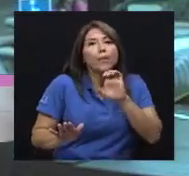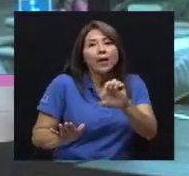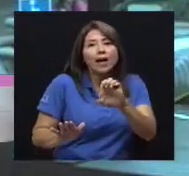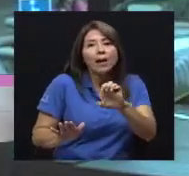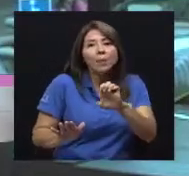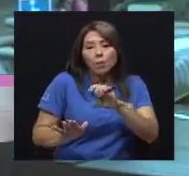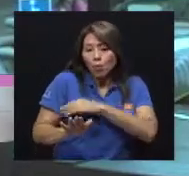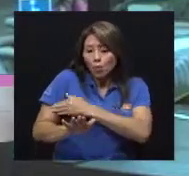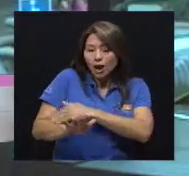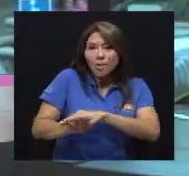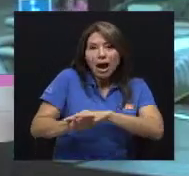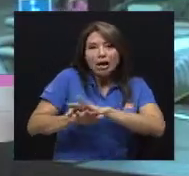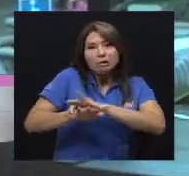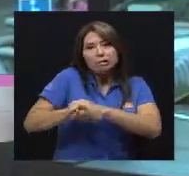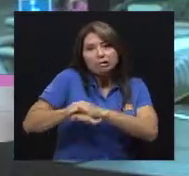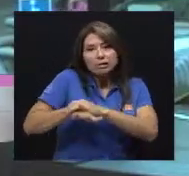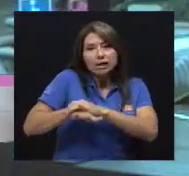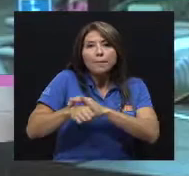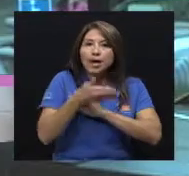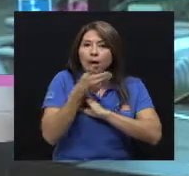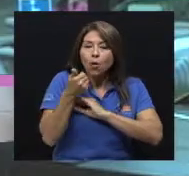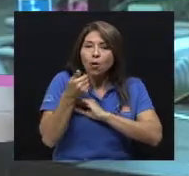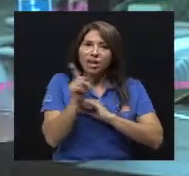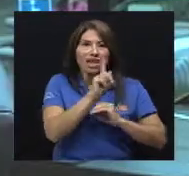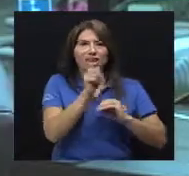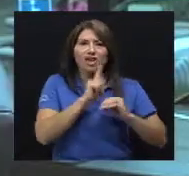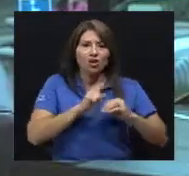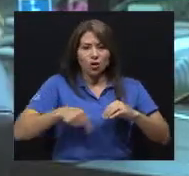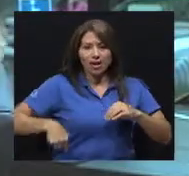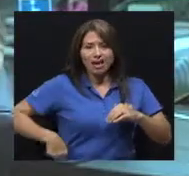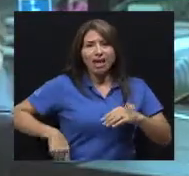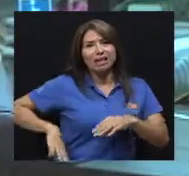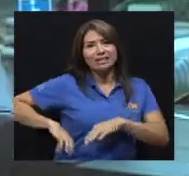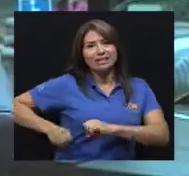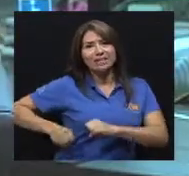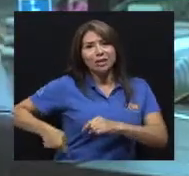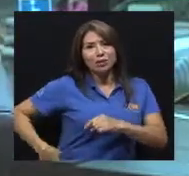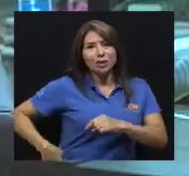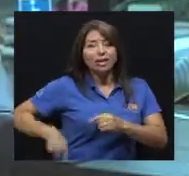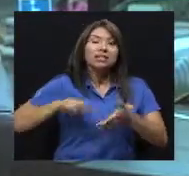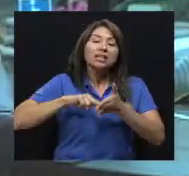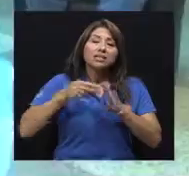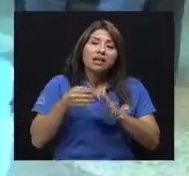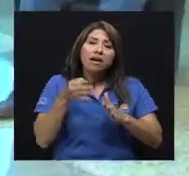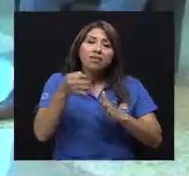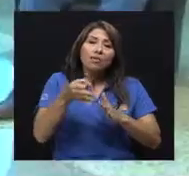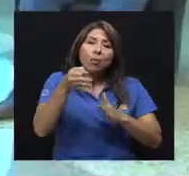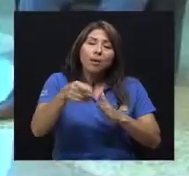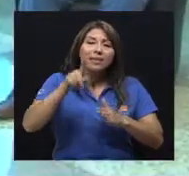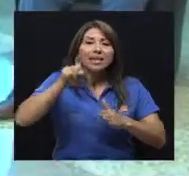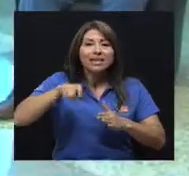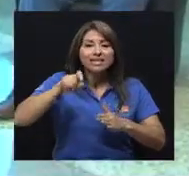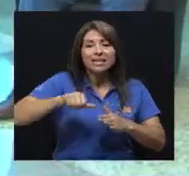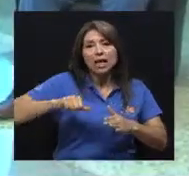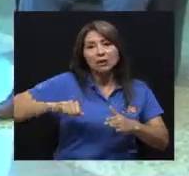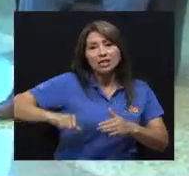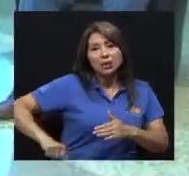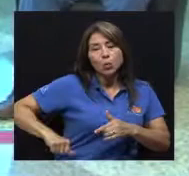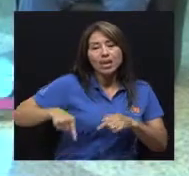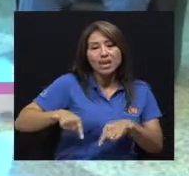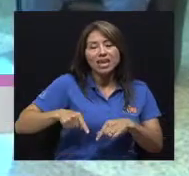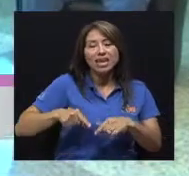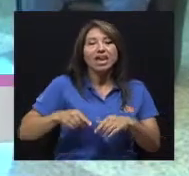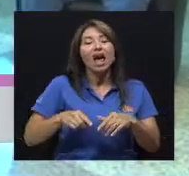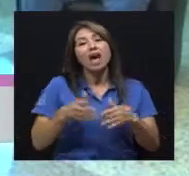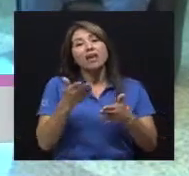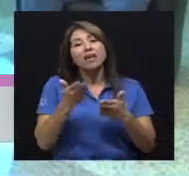decirlo así, o que se fracture una mano que se recupera rápidamente, que no que se fracture la cadera, que significa que eventualmente va a requerir una cirugía,